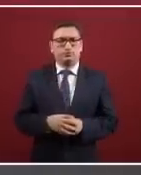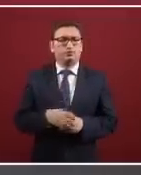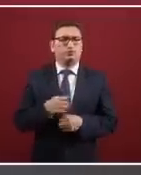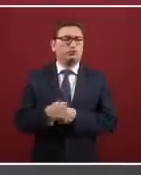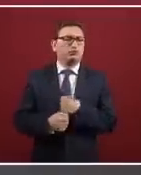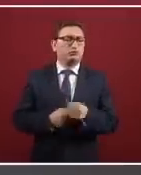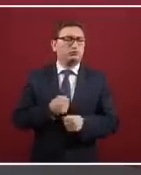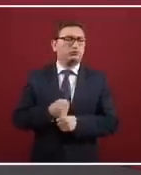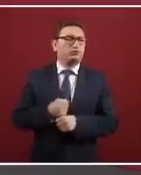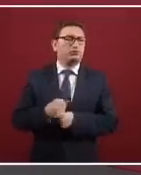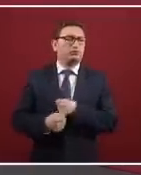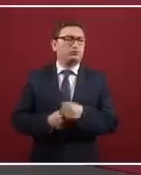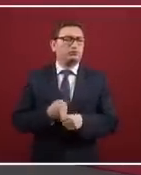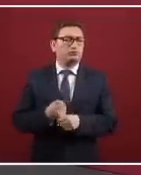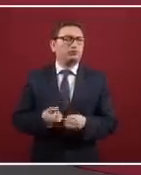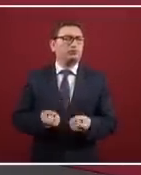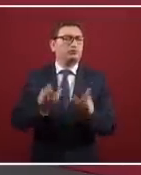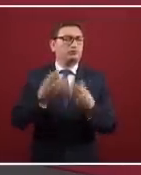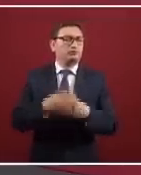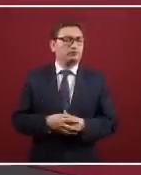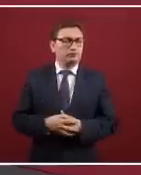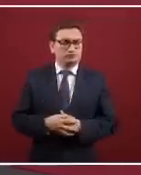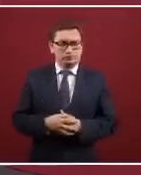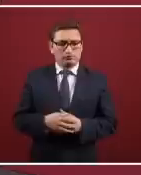años que podían